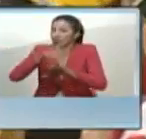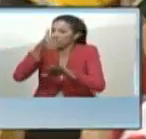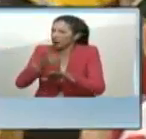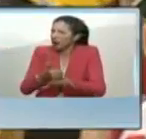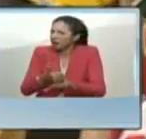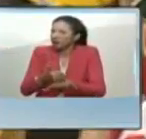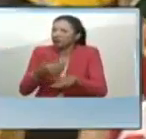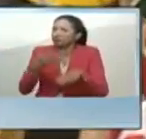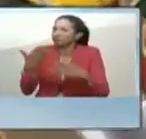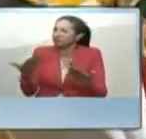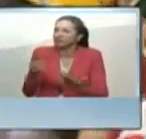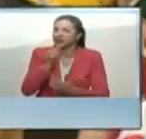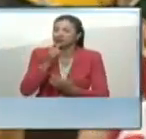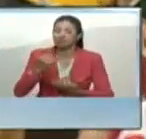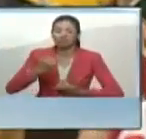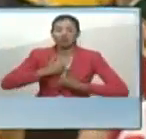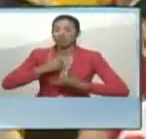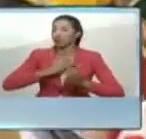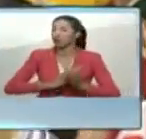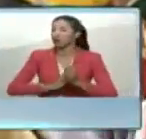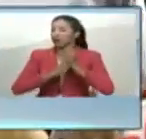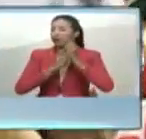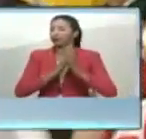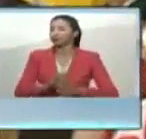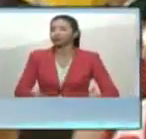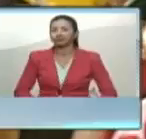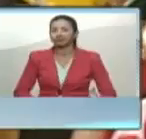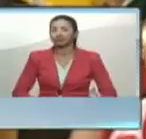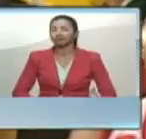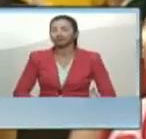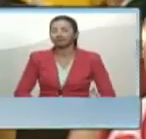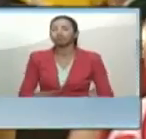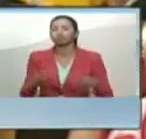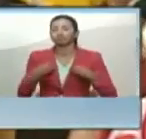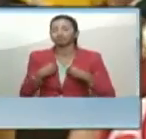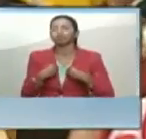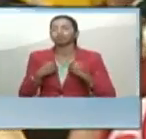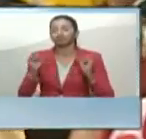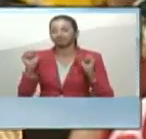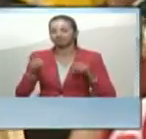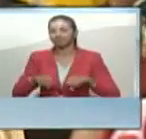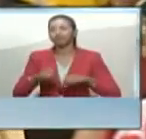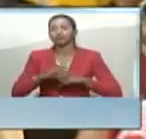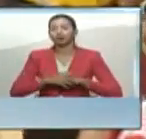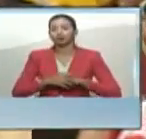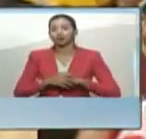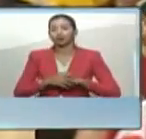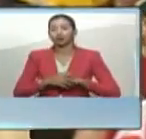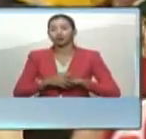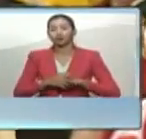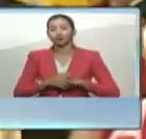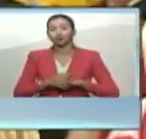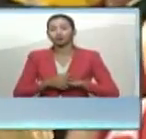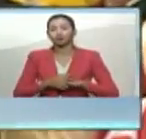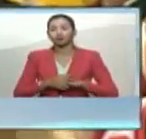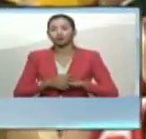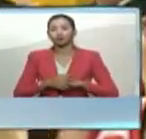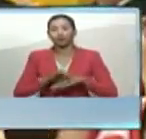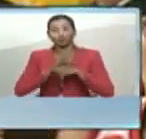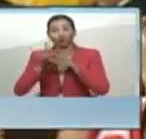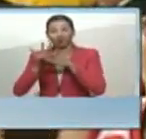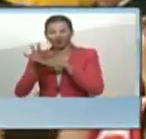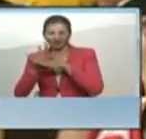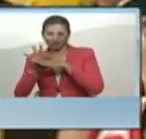seamos nosotros, como dirigentes, reconocerlos. Y es por eso que, bueno, enmarcado en su funcionamiento